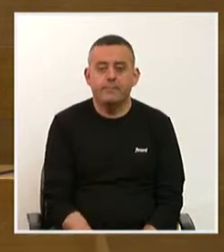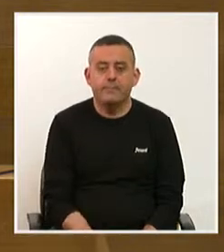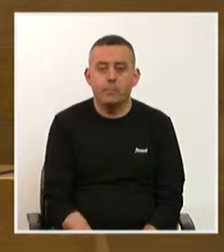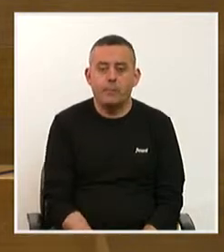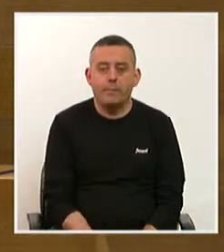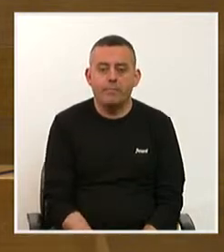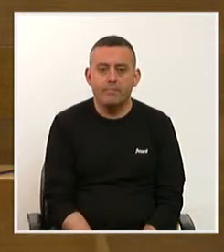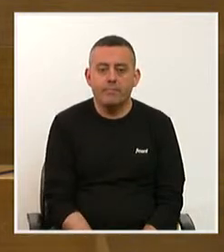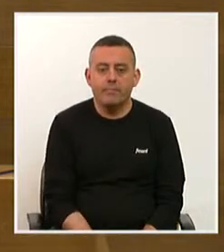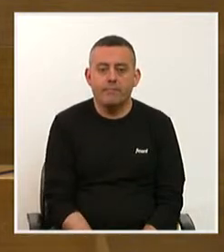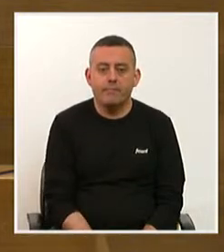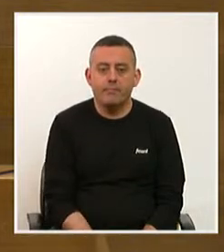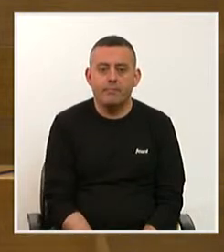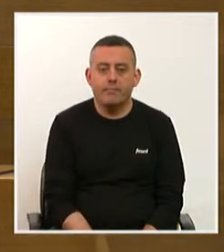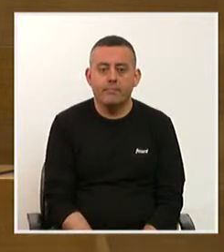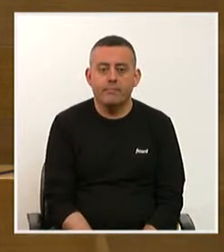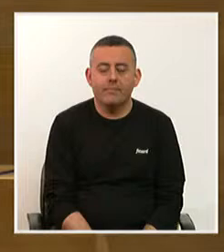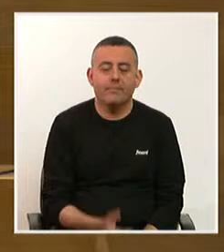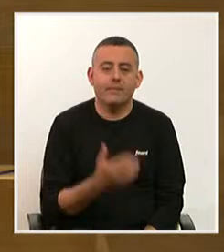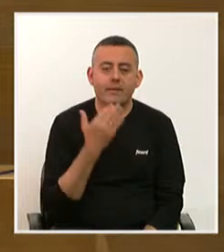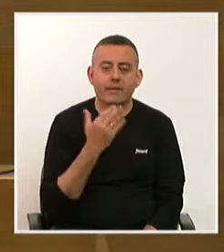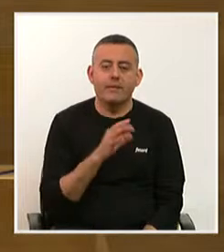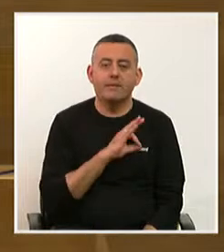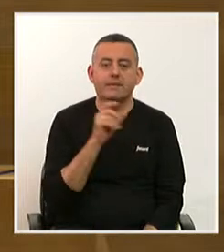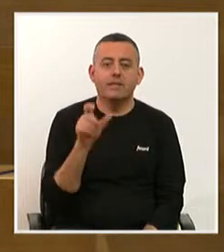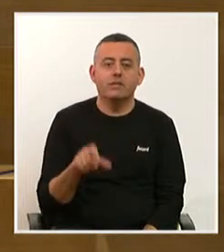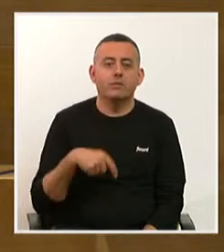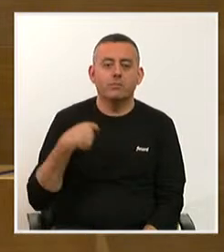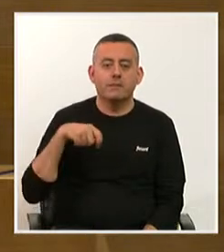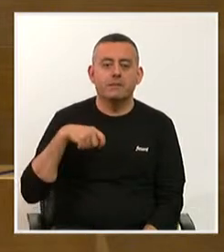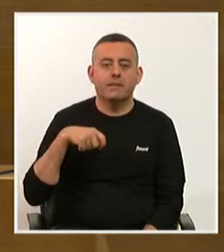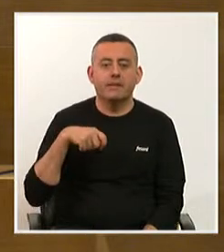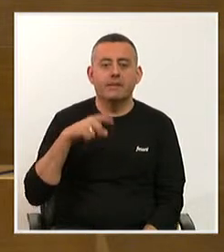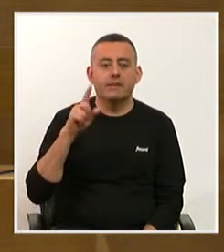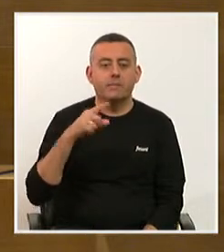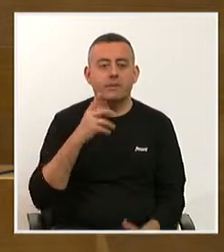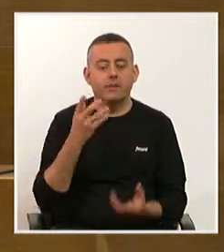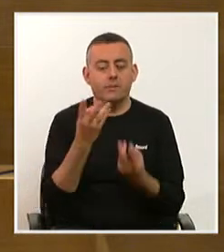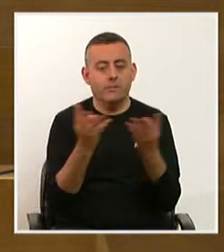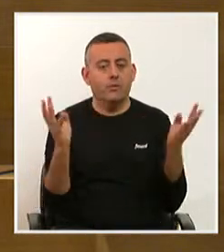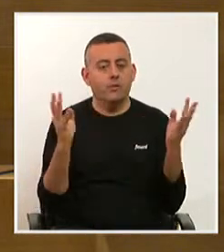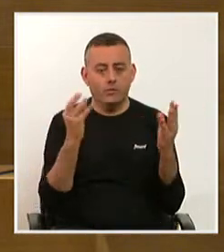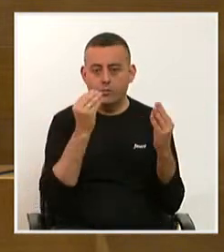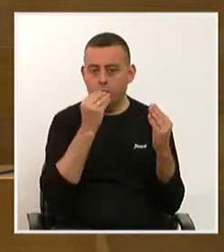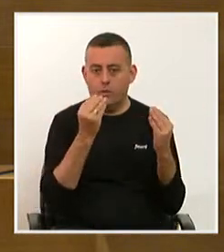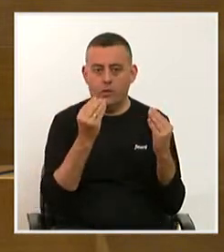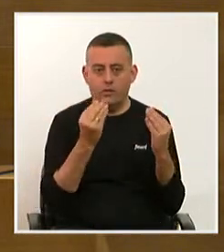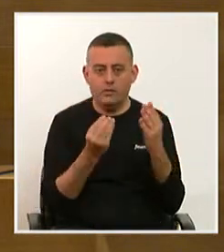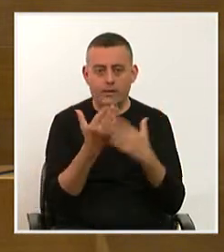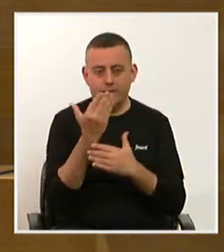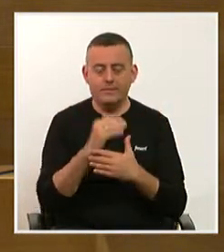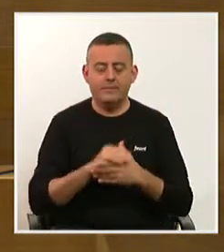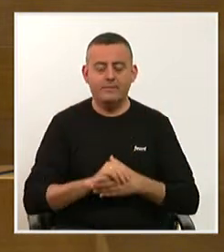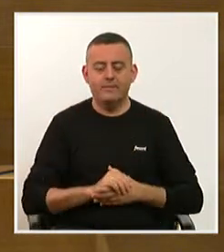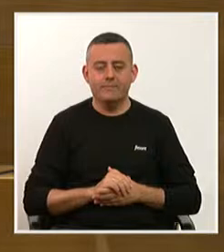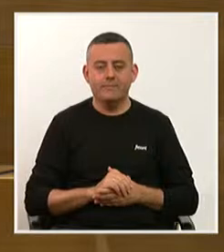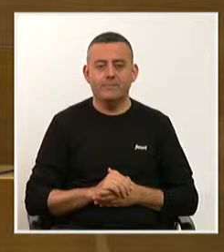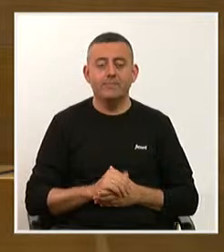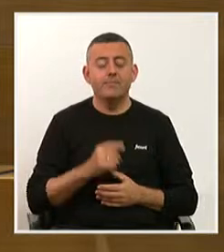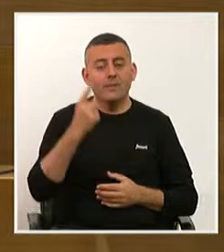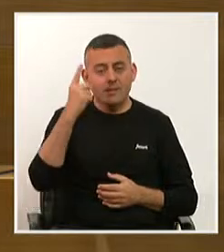quieras Gracias señor President señor día saben que el